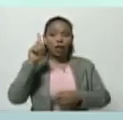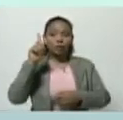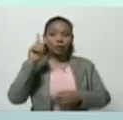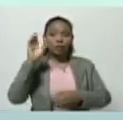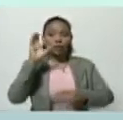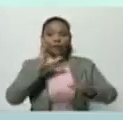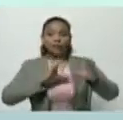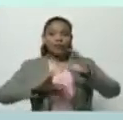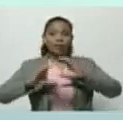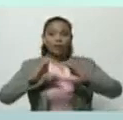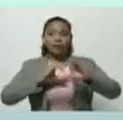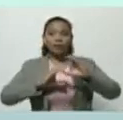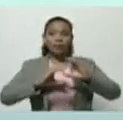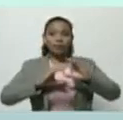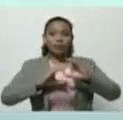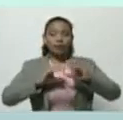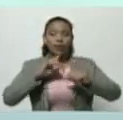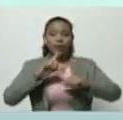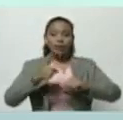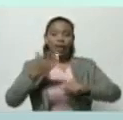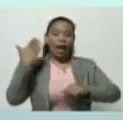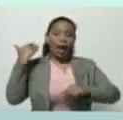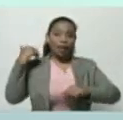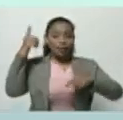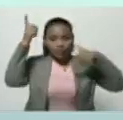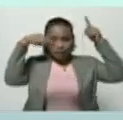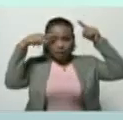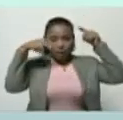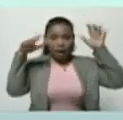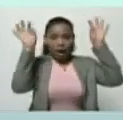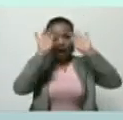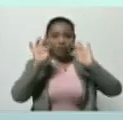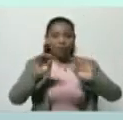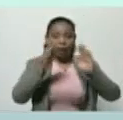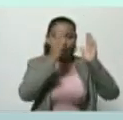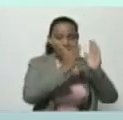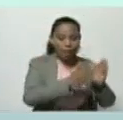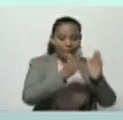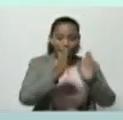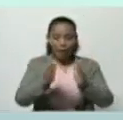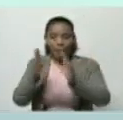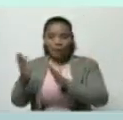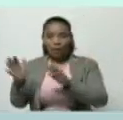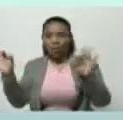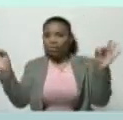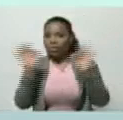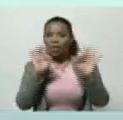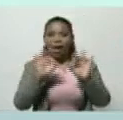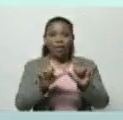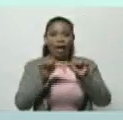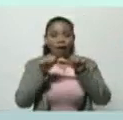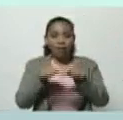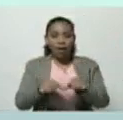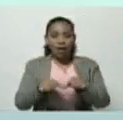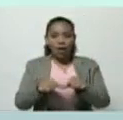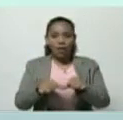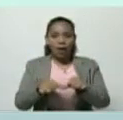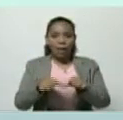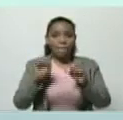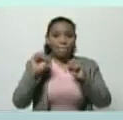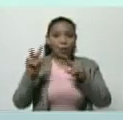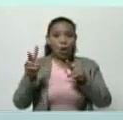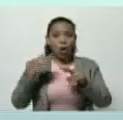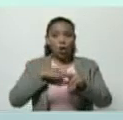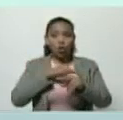cientificar, decía el comandante Chávez, los métodos organizativos, que nada quede al azar, que